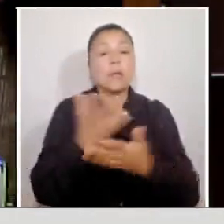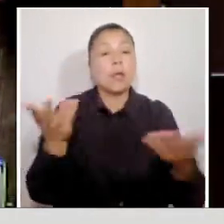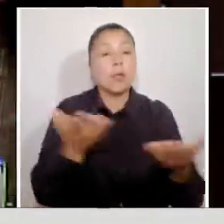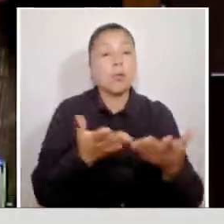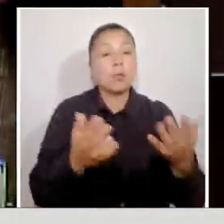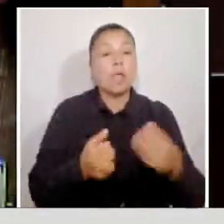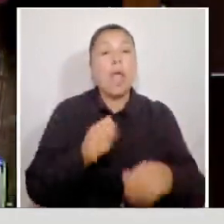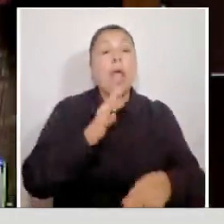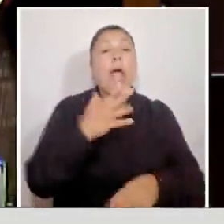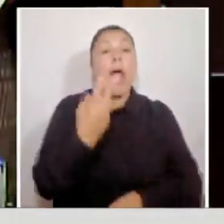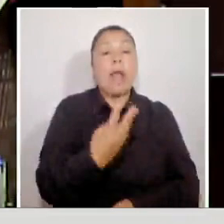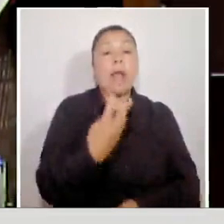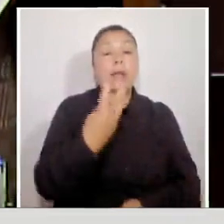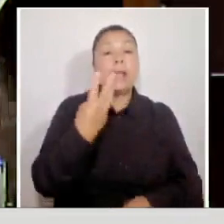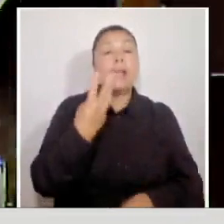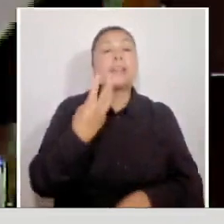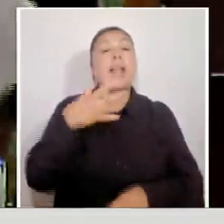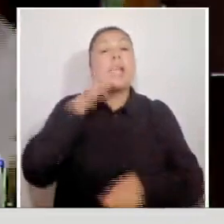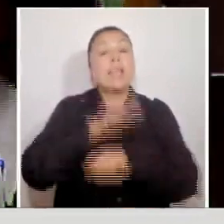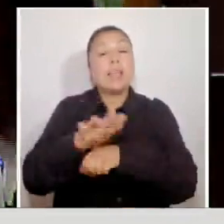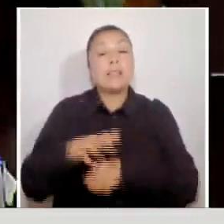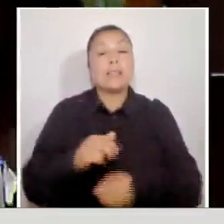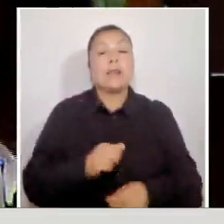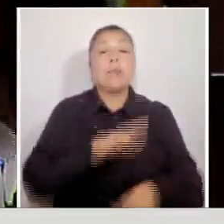15 15 15